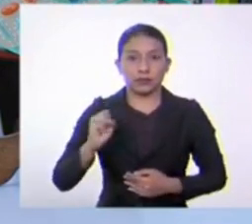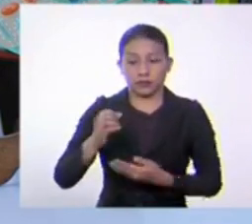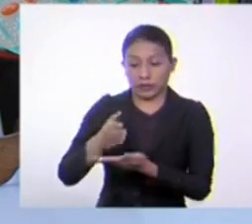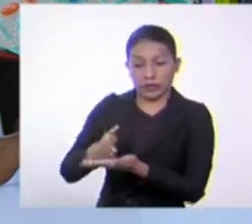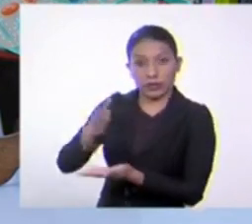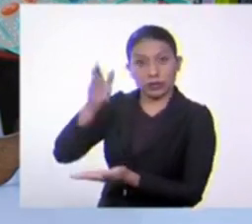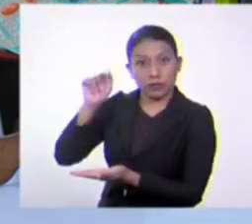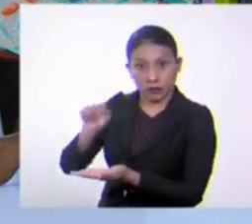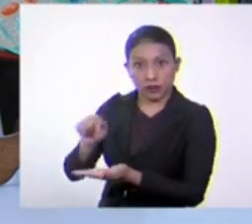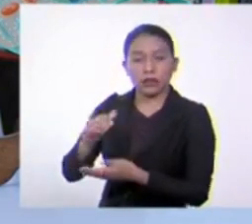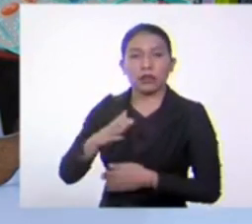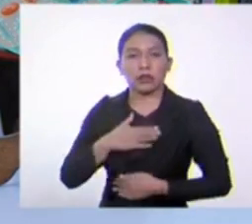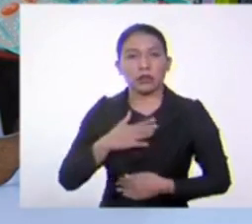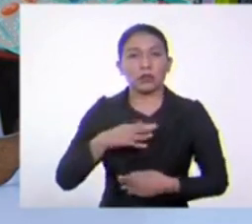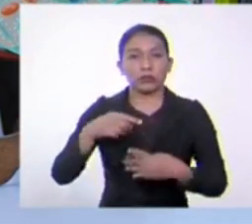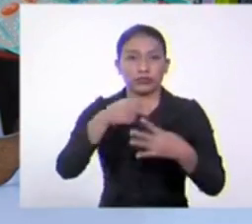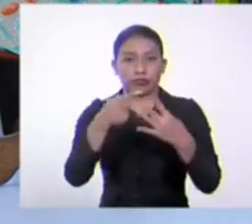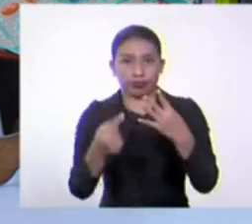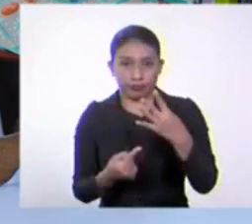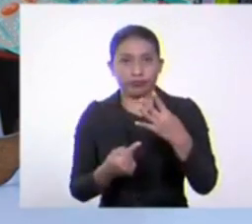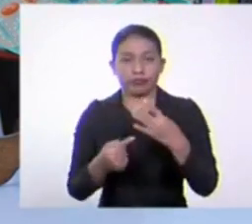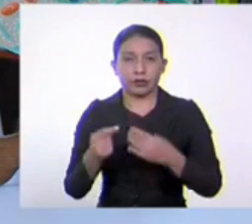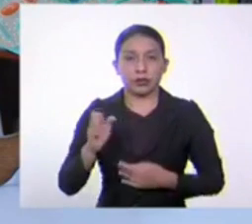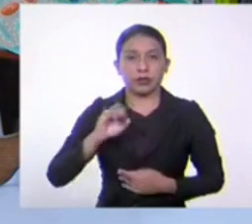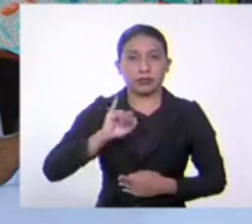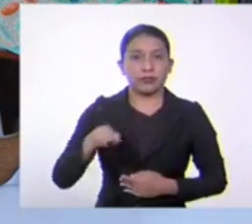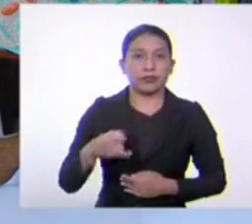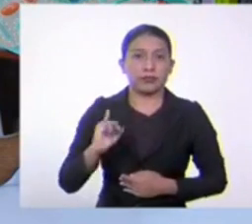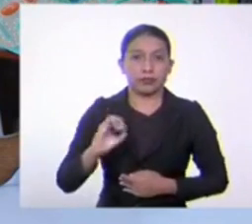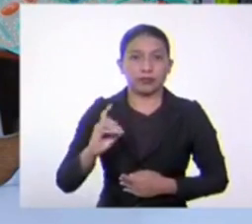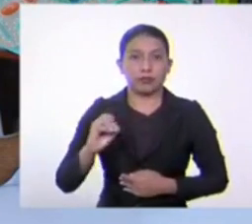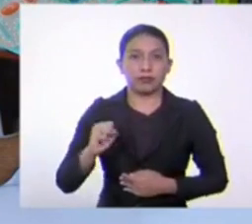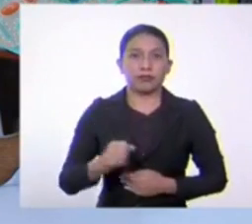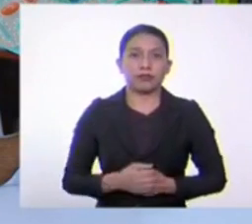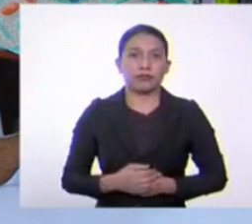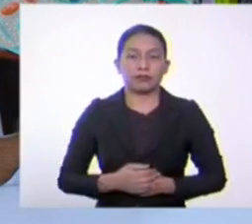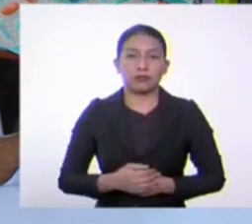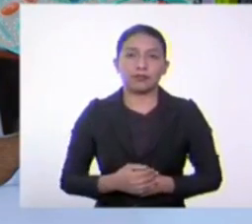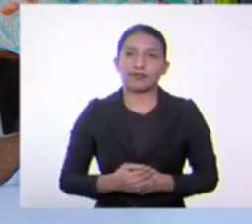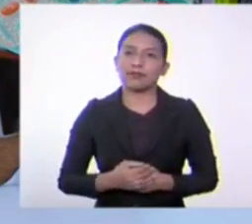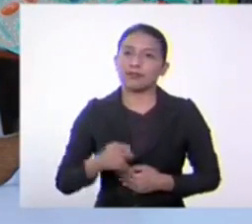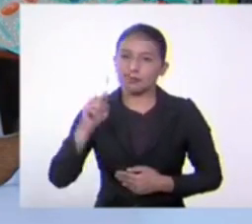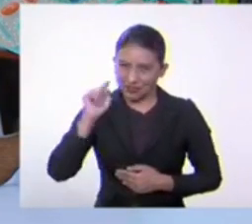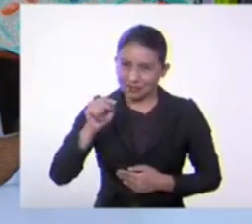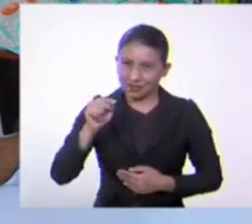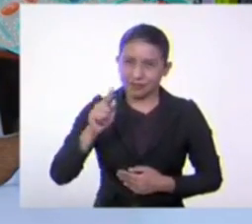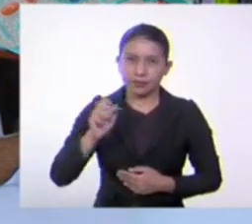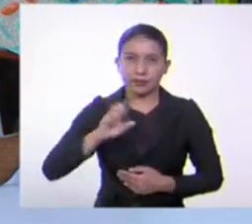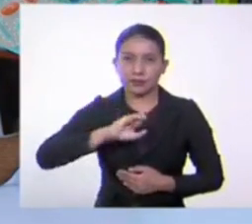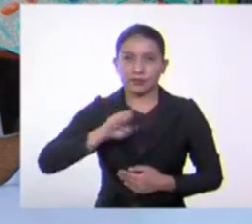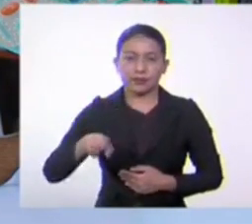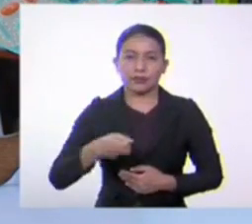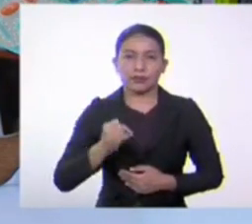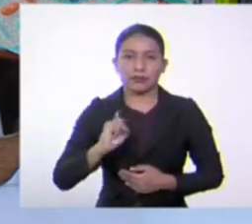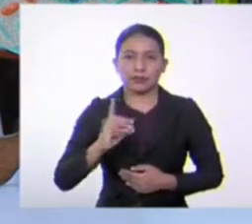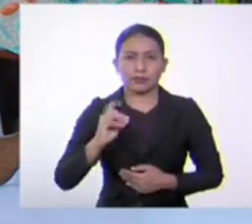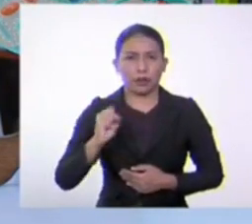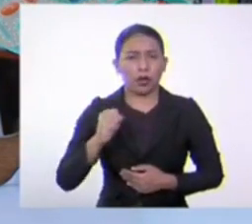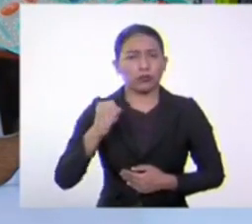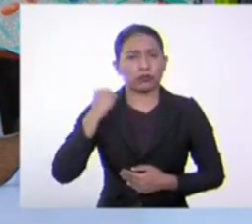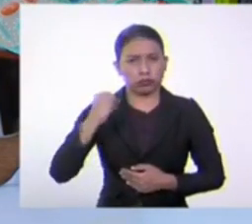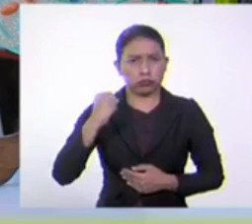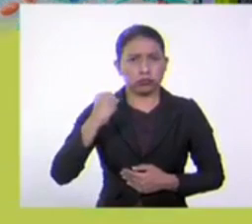encontramos 4 tipos diferentes de tejidos esenciales. Obviamente estos tejidos esenciales o